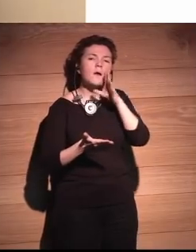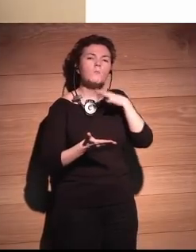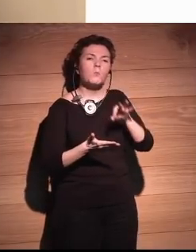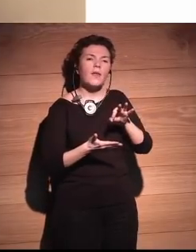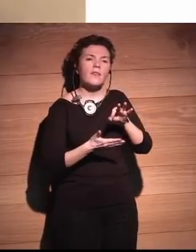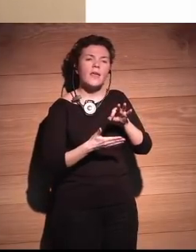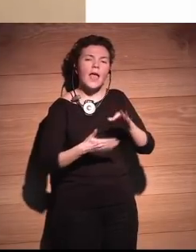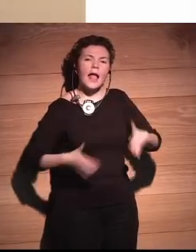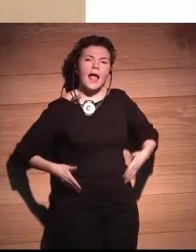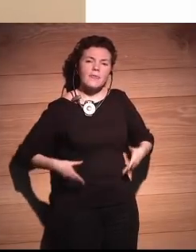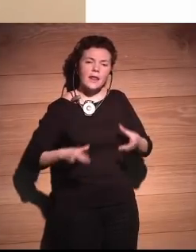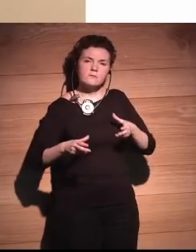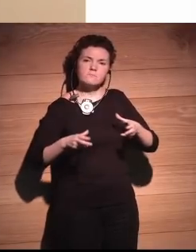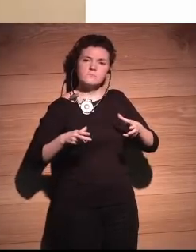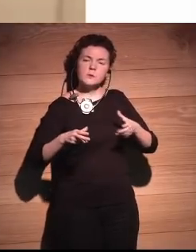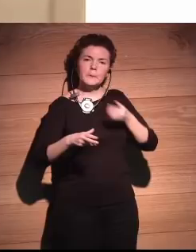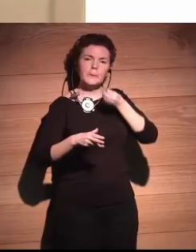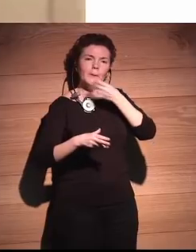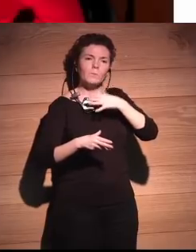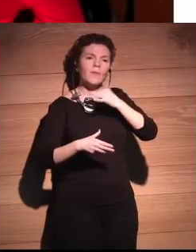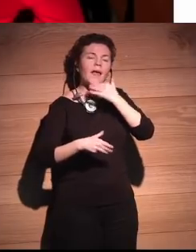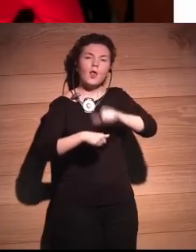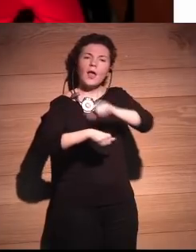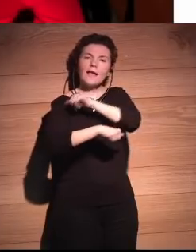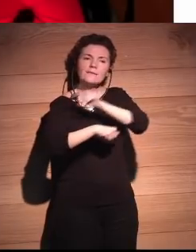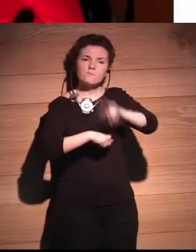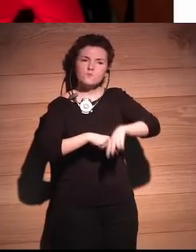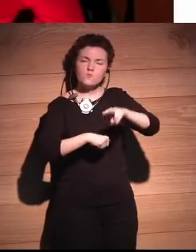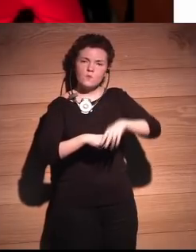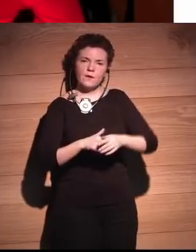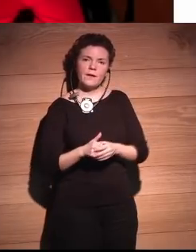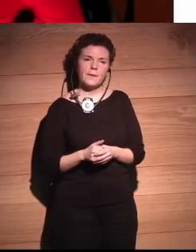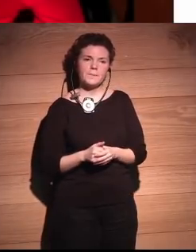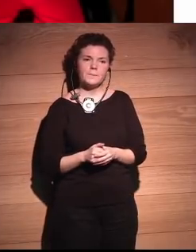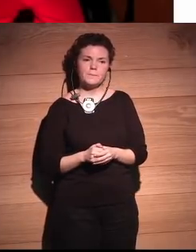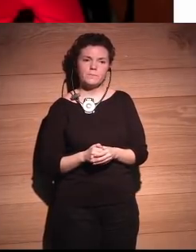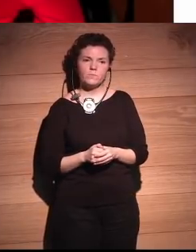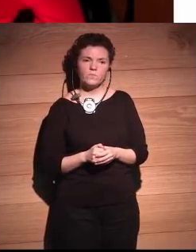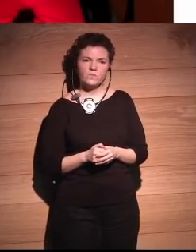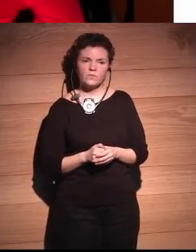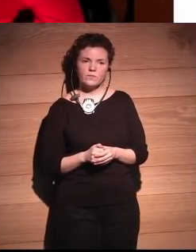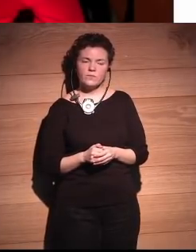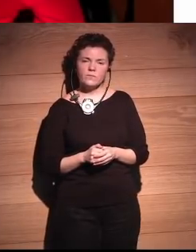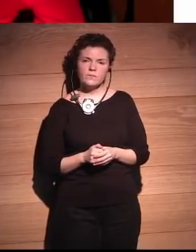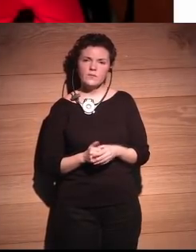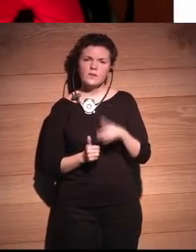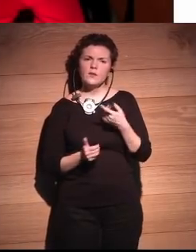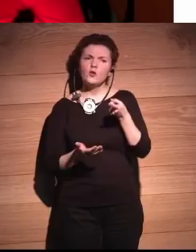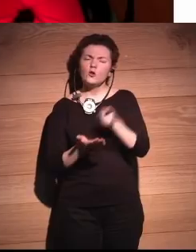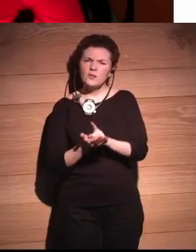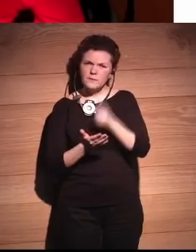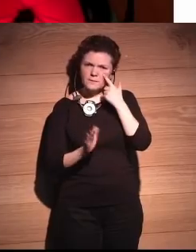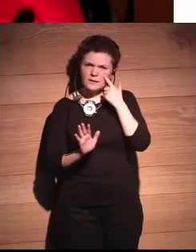enderezar un poco las caderas y puede hacer algo que nunca había vivido antes. Dale otra